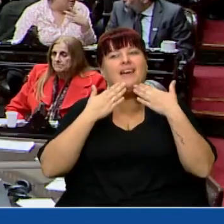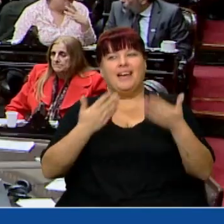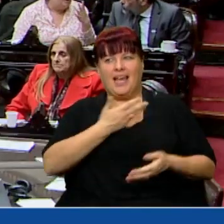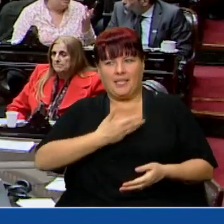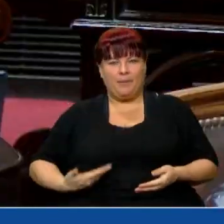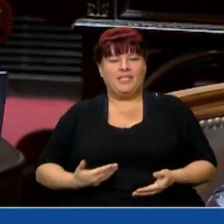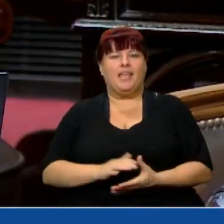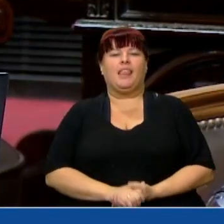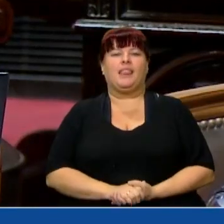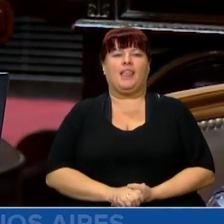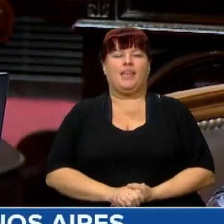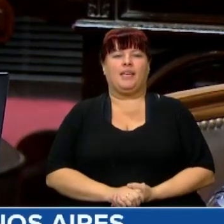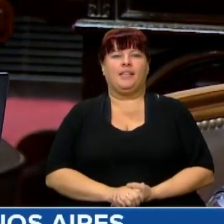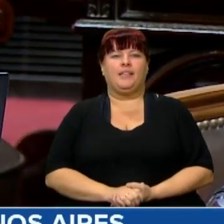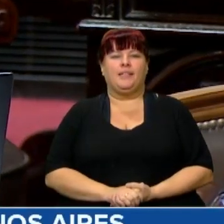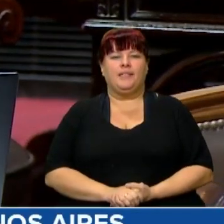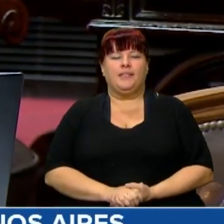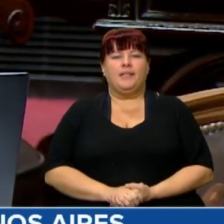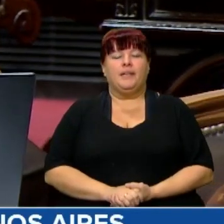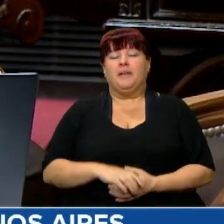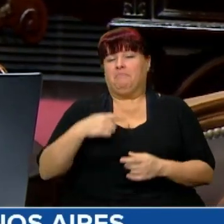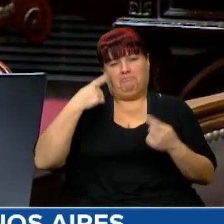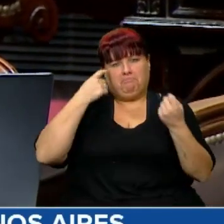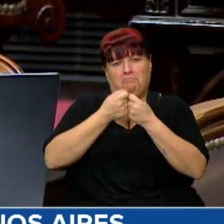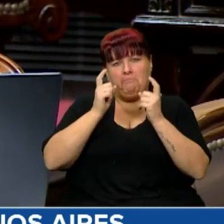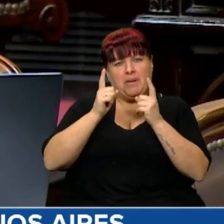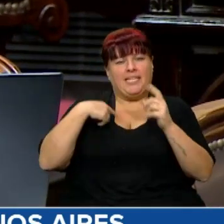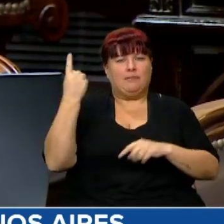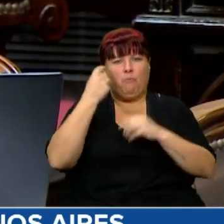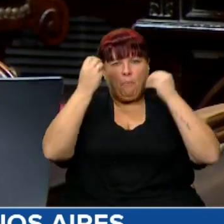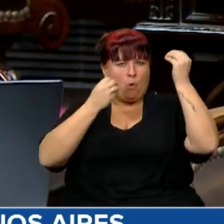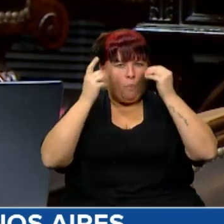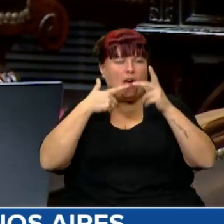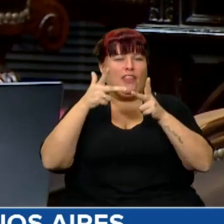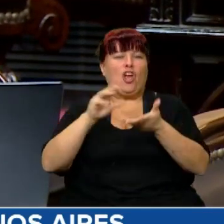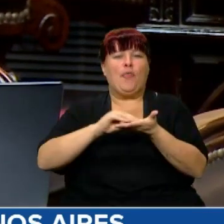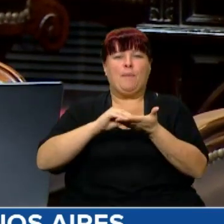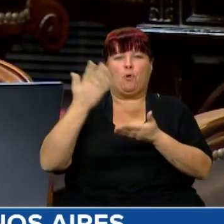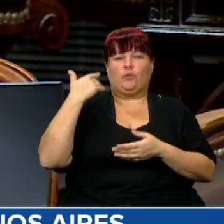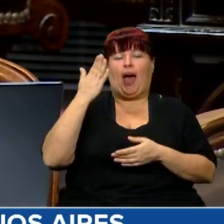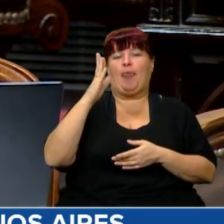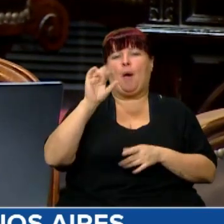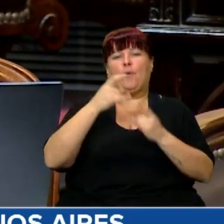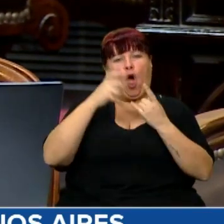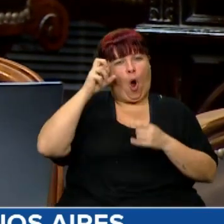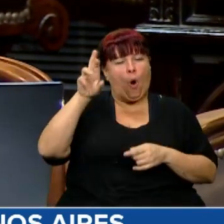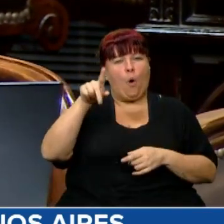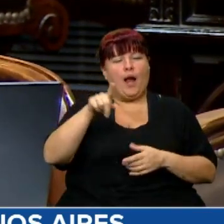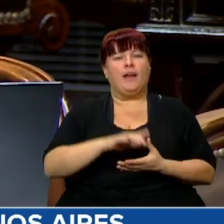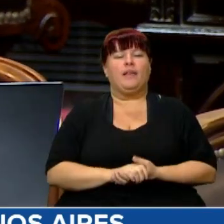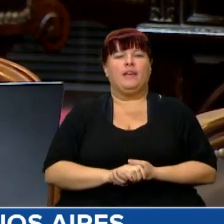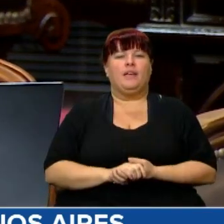Gracias, presidente. En el mismo sentido, con las mismas preocupaciones que planteó la diputada Brauer de Koenig